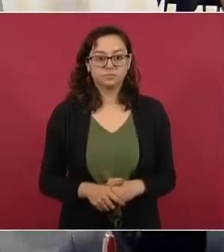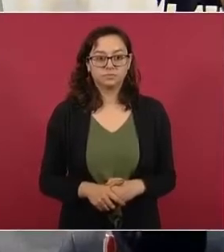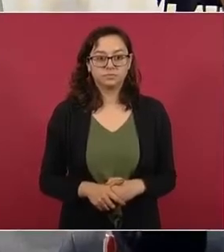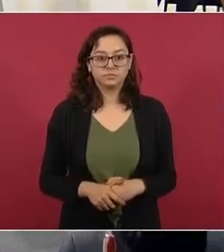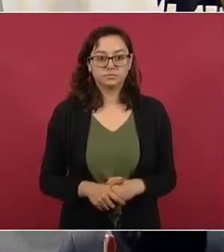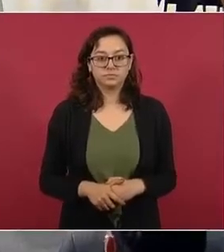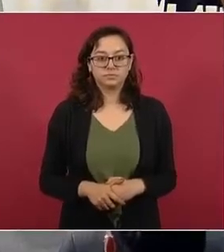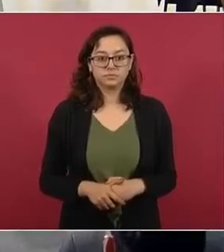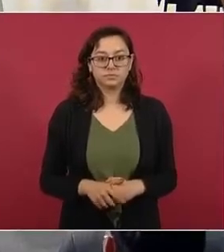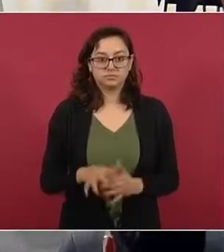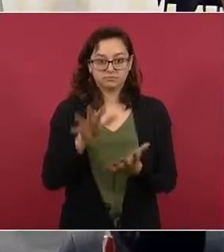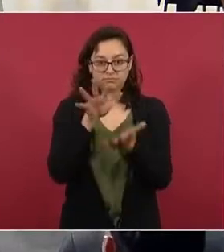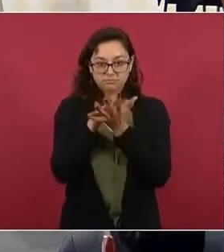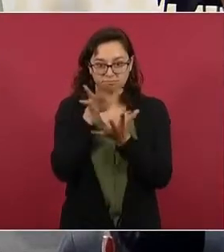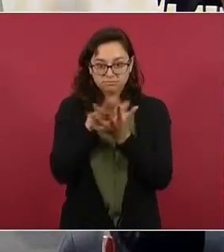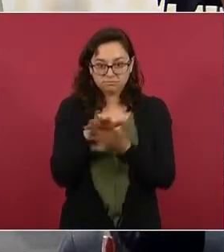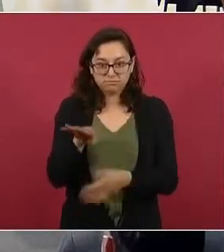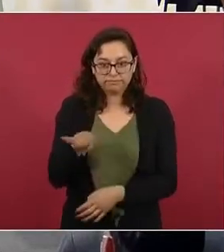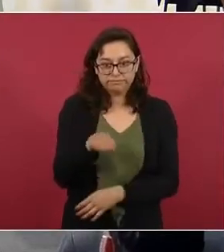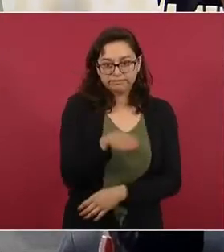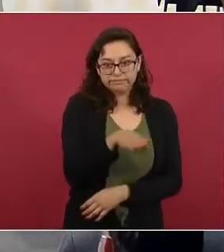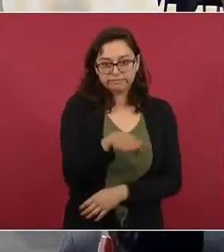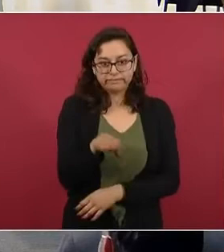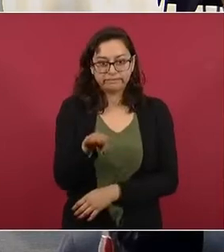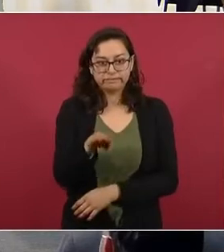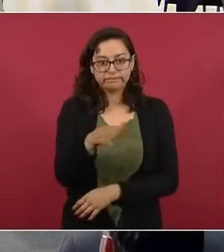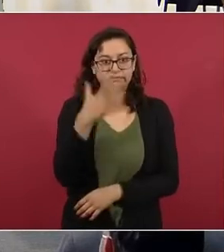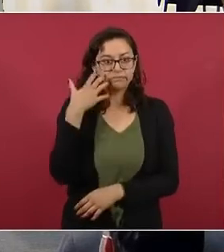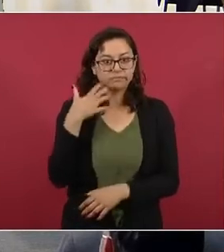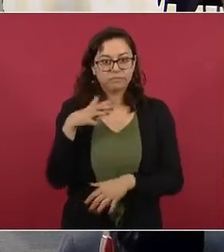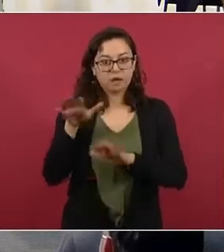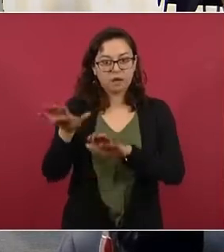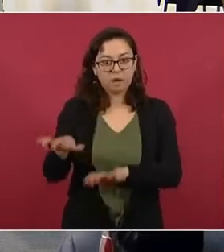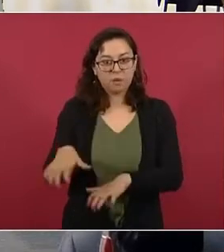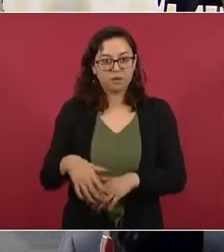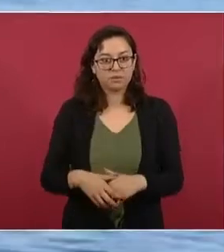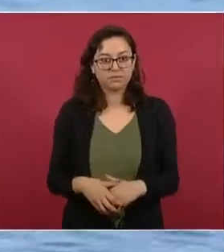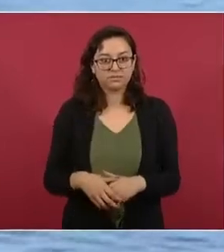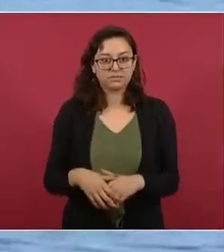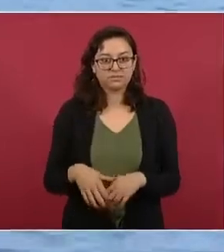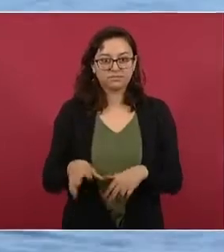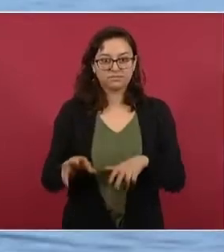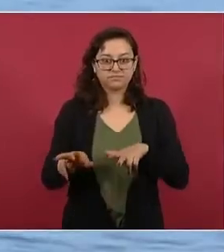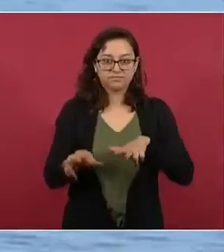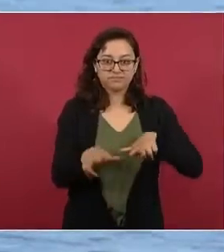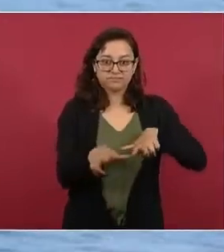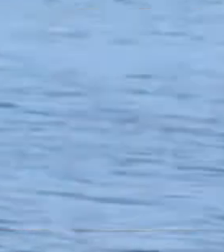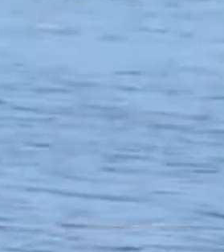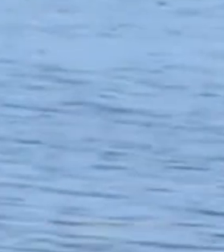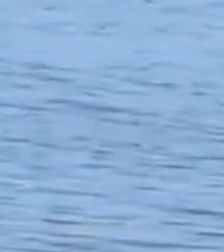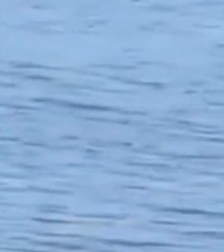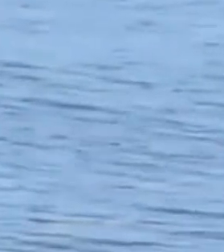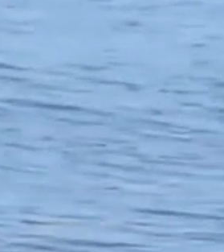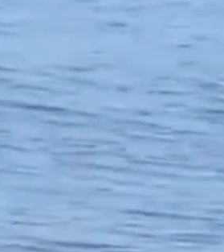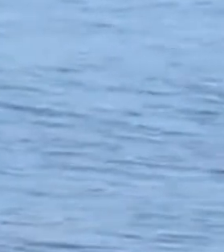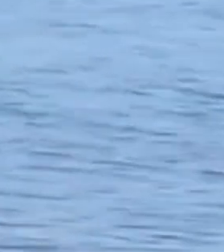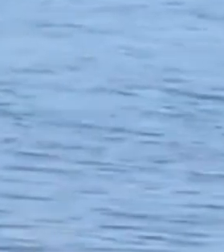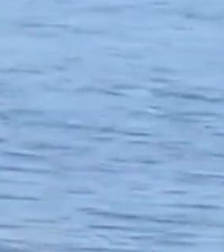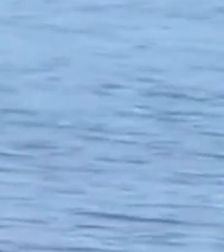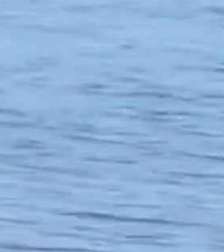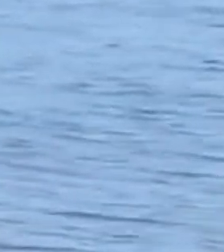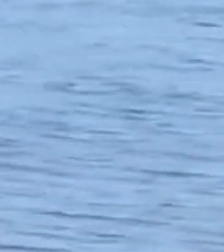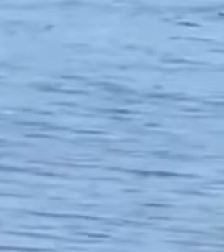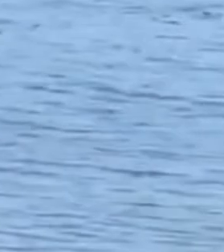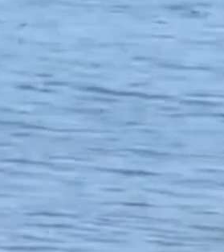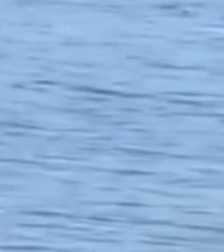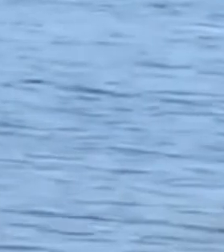ahí va el jaguar y atrás el lagarto. Ese es en la laguna de Cobá.